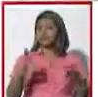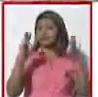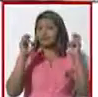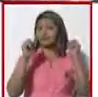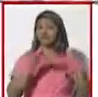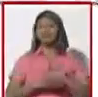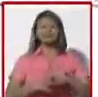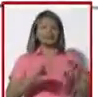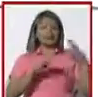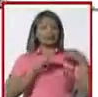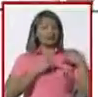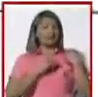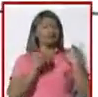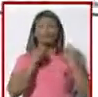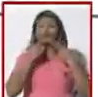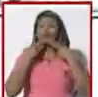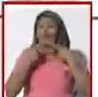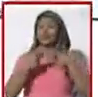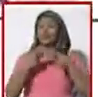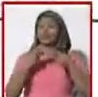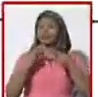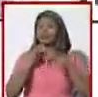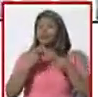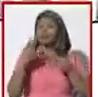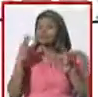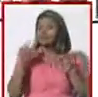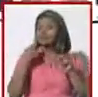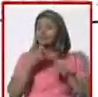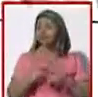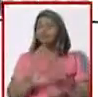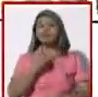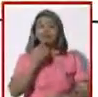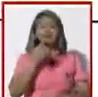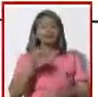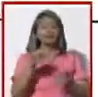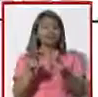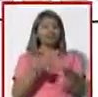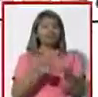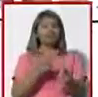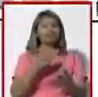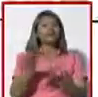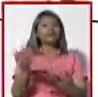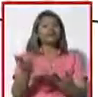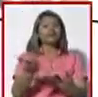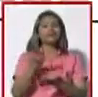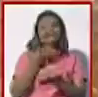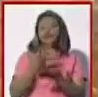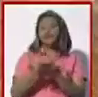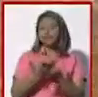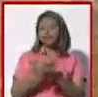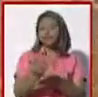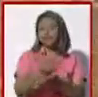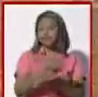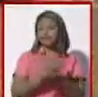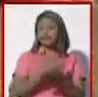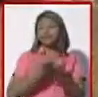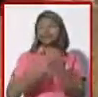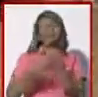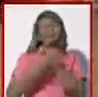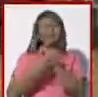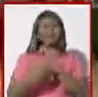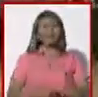Mismo tema, el ex militar niega nexos con los atracadores y además argumenta que las armas serían de colección.